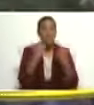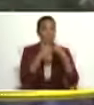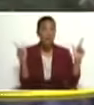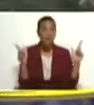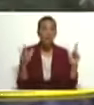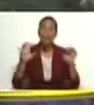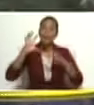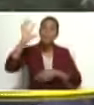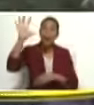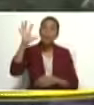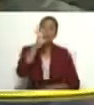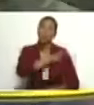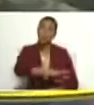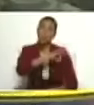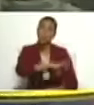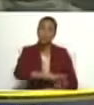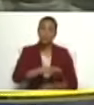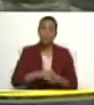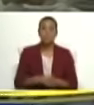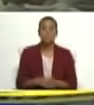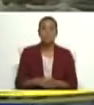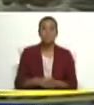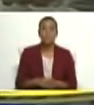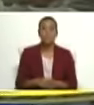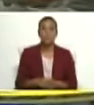¡Independencia y patria socialista!